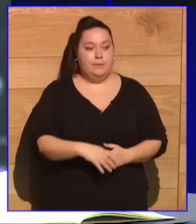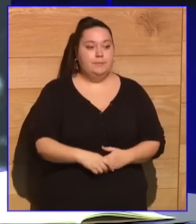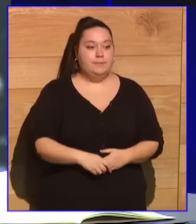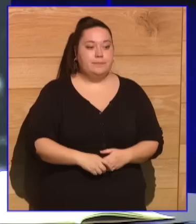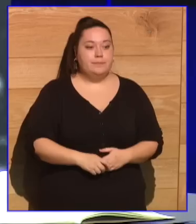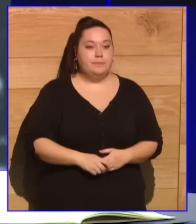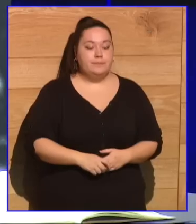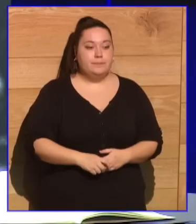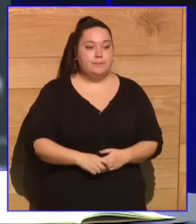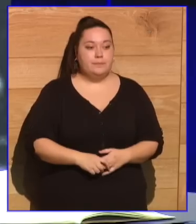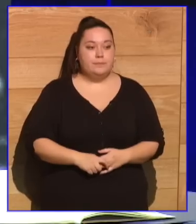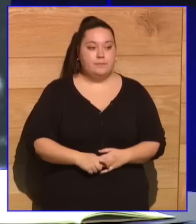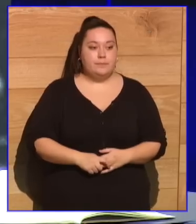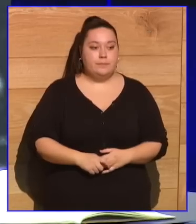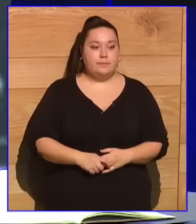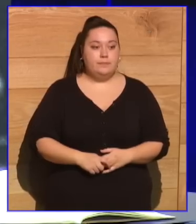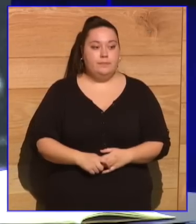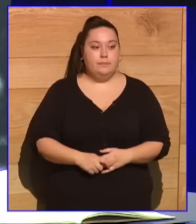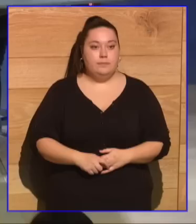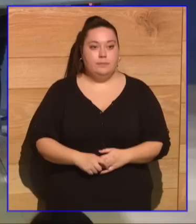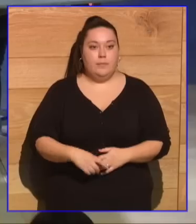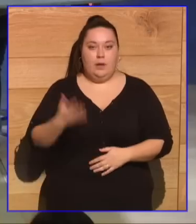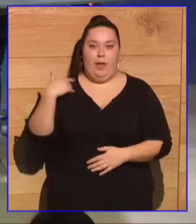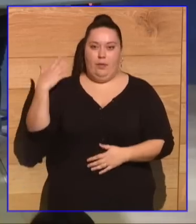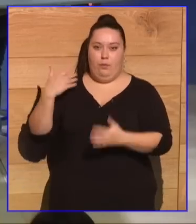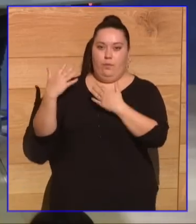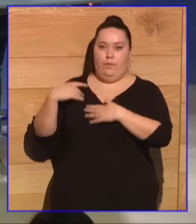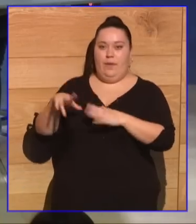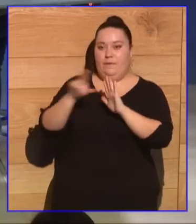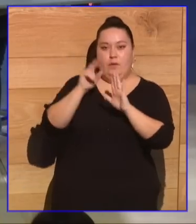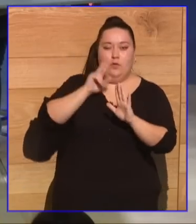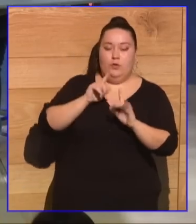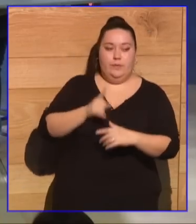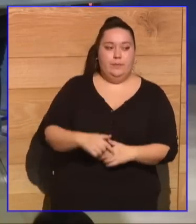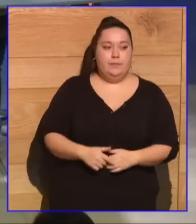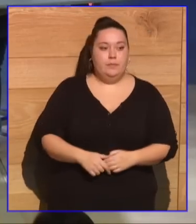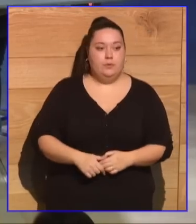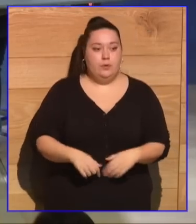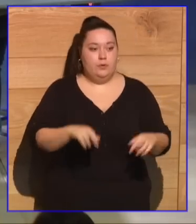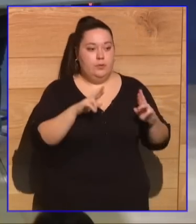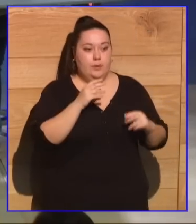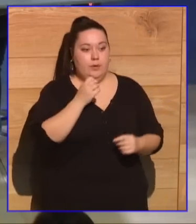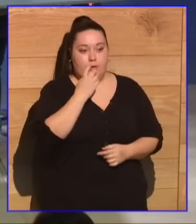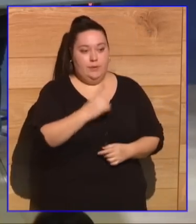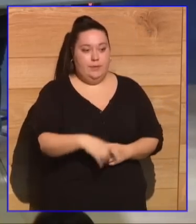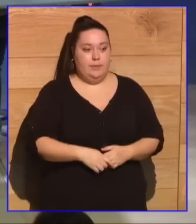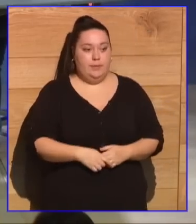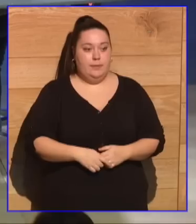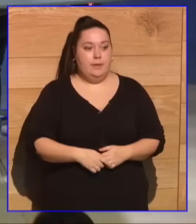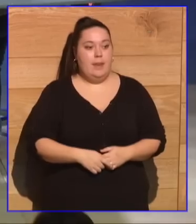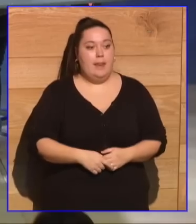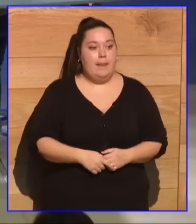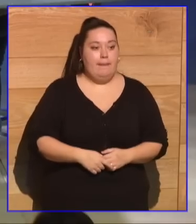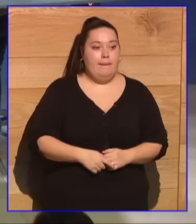vuelto a escuchar y no lo he vuelto a escuchar. Yo tampoco. Vale. No, pero es de hace mucho y no se grabó en vídeo. Hombre, espero que no esté bien. Más nos vale que no esté bien el